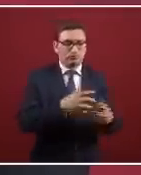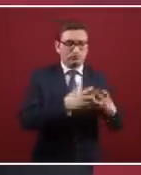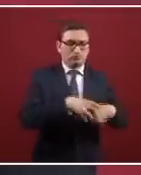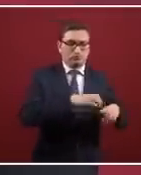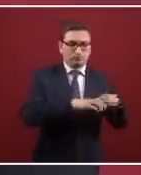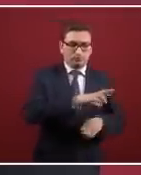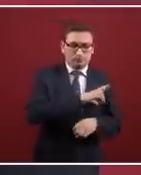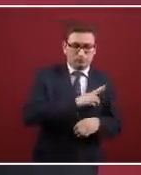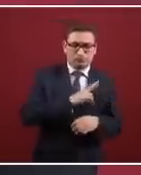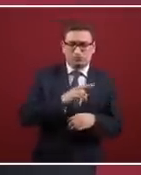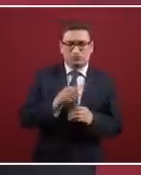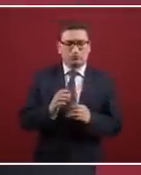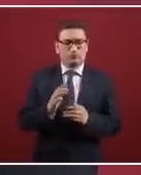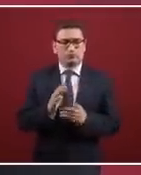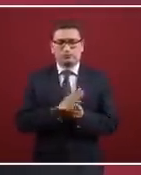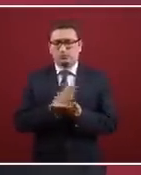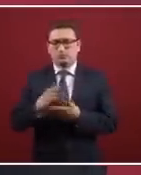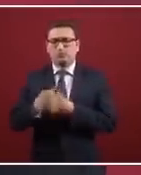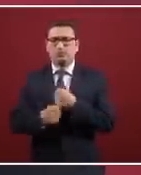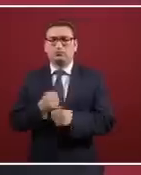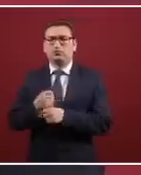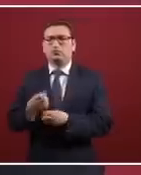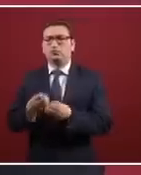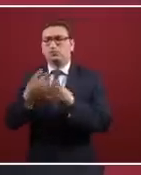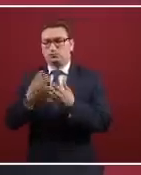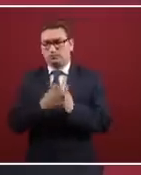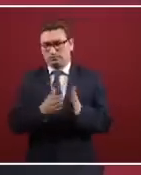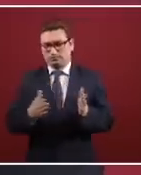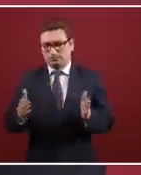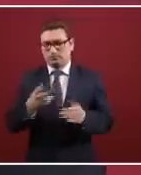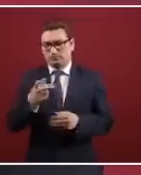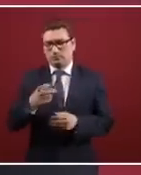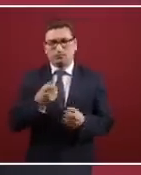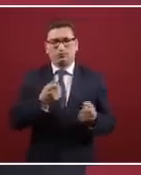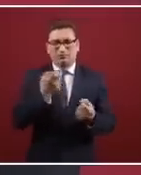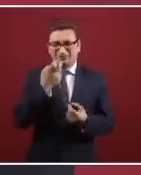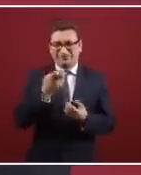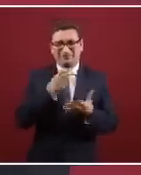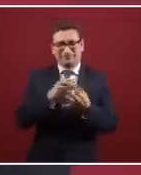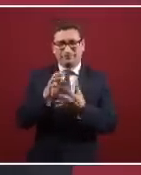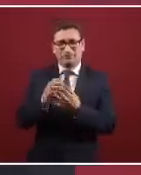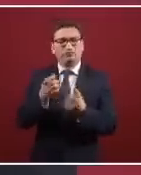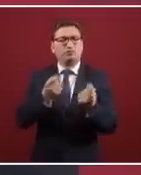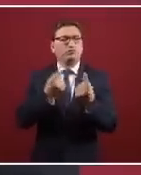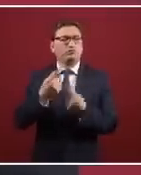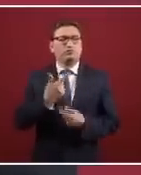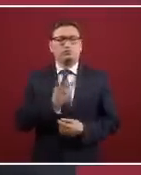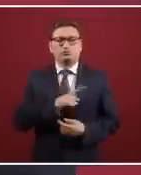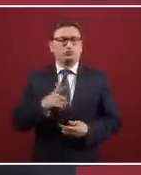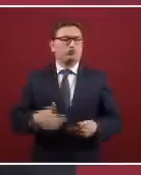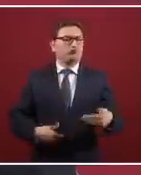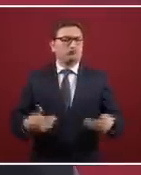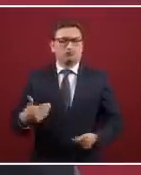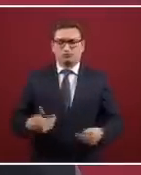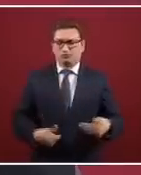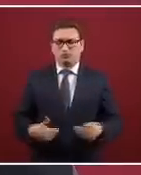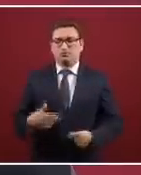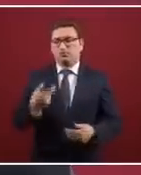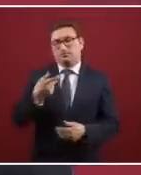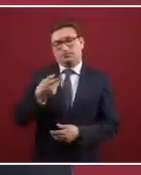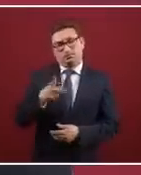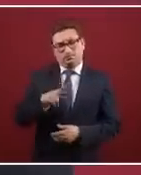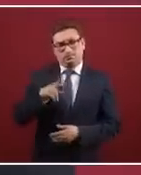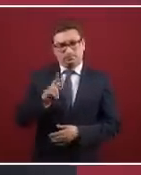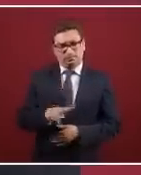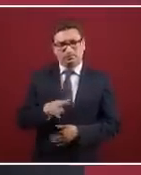que también les molestó a algunos, pero se pasaron, o sea, se